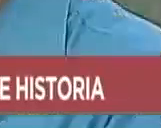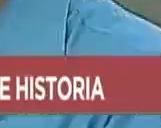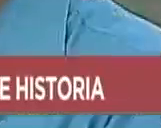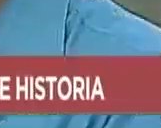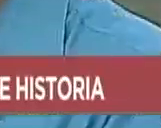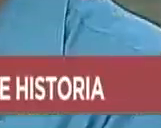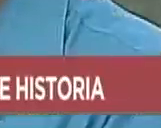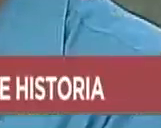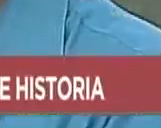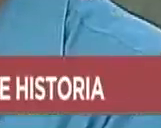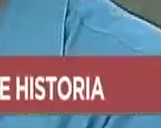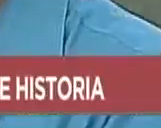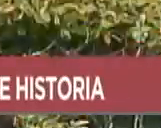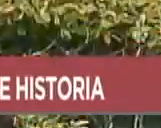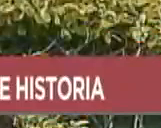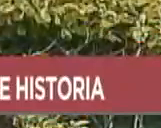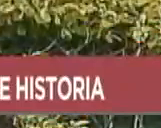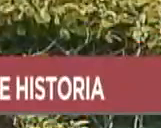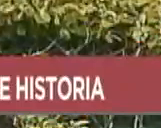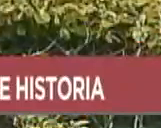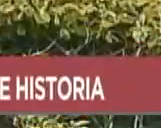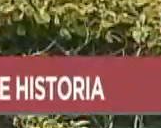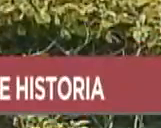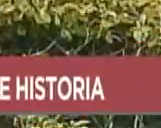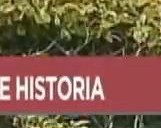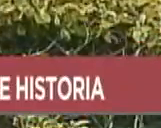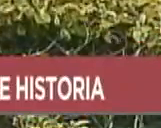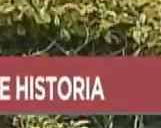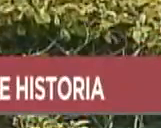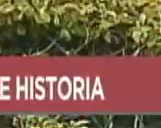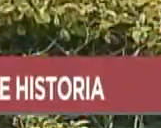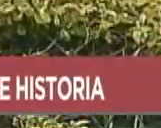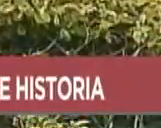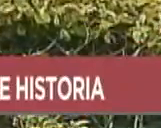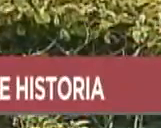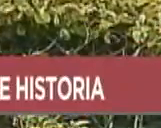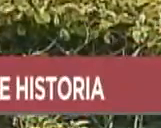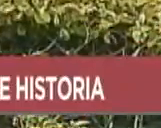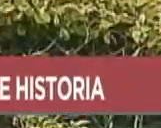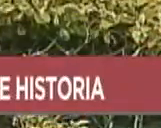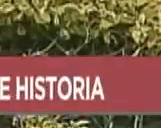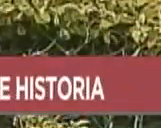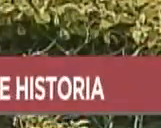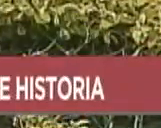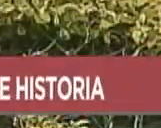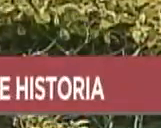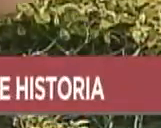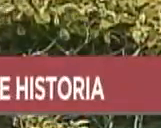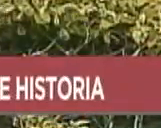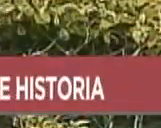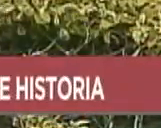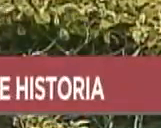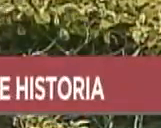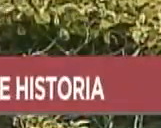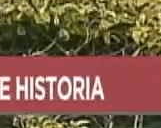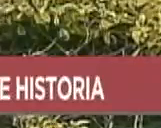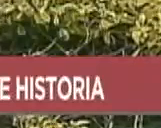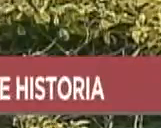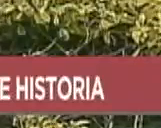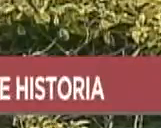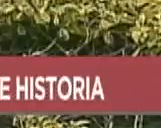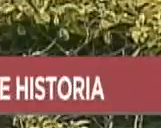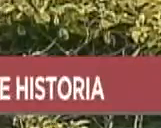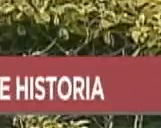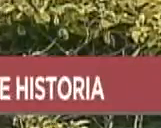nosotros vivimos antes que otros pueblos lo que después de sus pueblos vivirían en seattle en francia con los chalecos amarillos